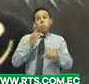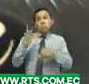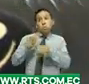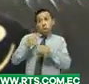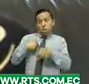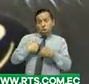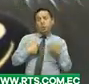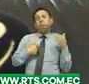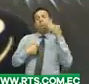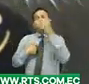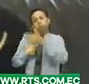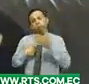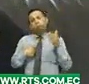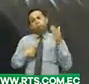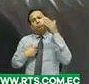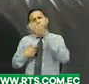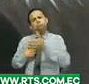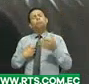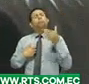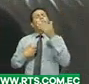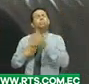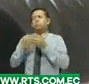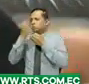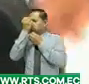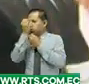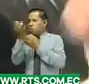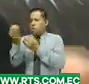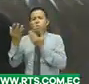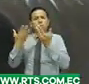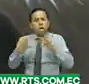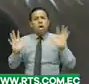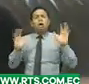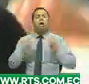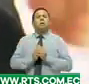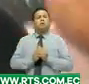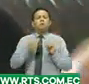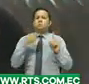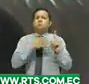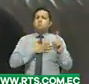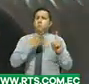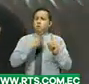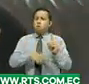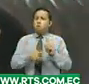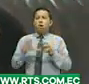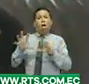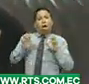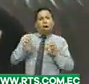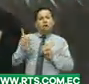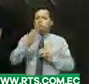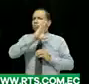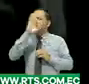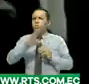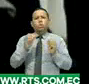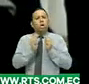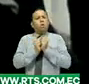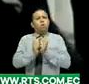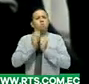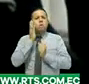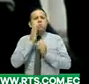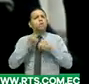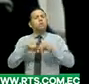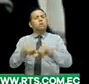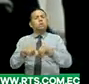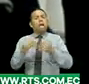siempre los expedientes que ellas ingresaban. Nunca mi hijo se negó. Iba con la mamá. Ahora pesa sobre